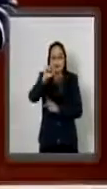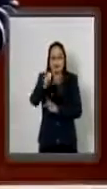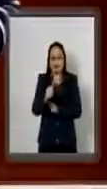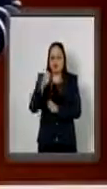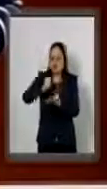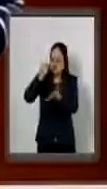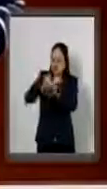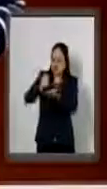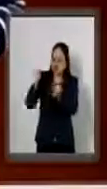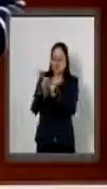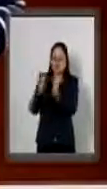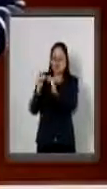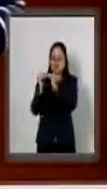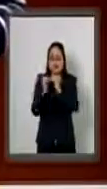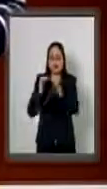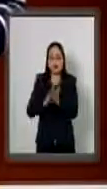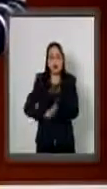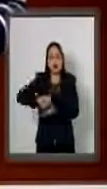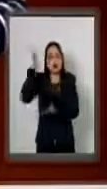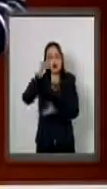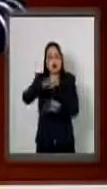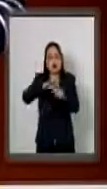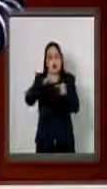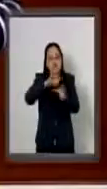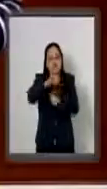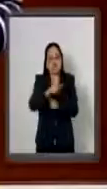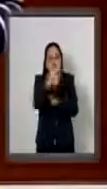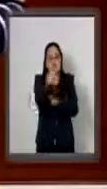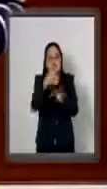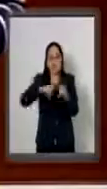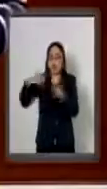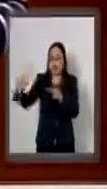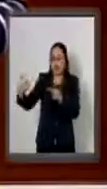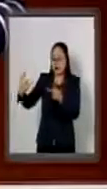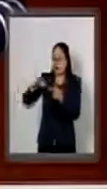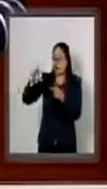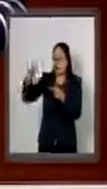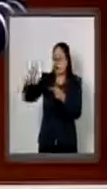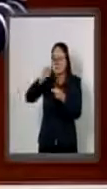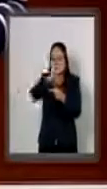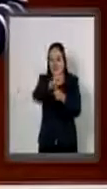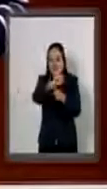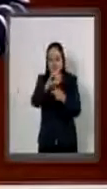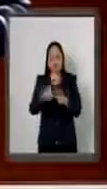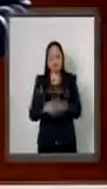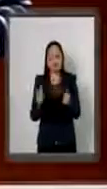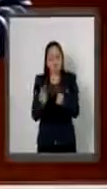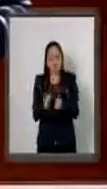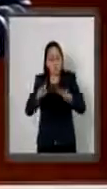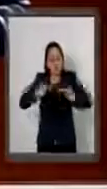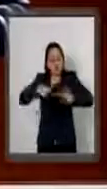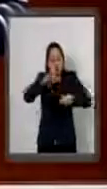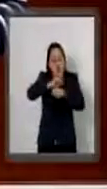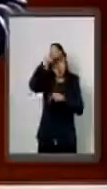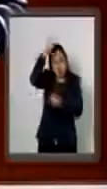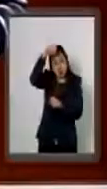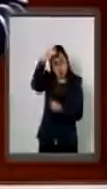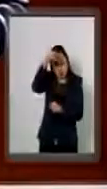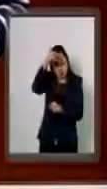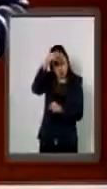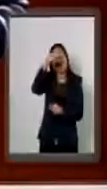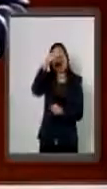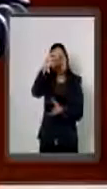expresamente por una mayoría de 74 contra 5 votos, así como voto particular, y por